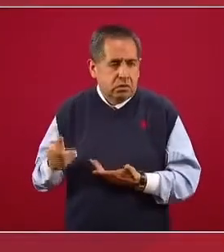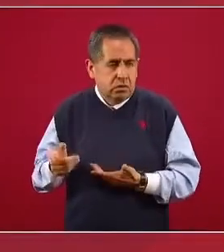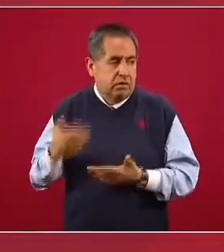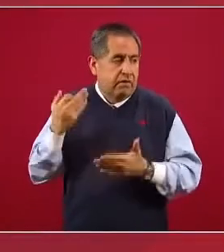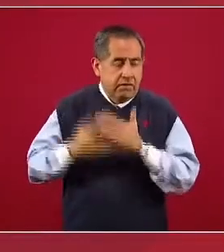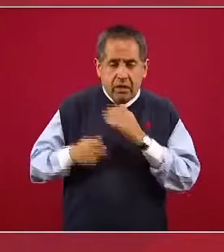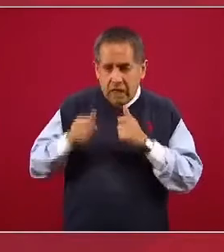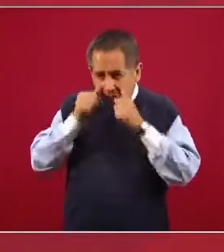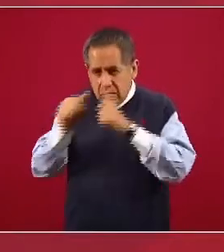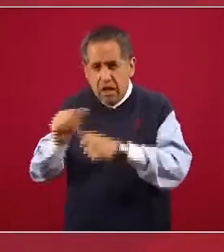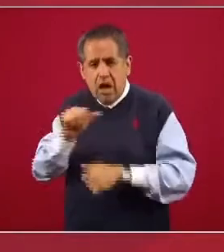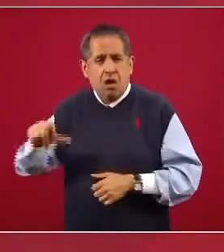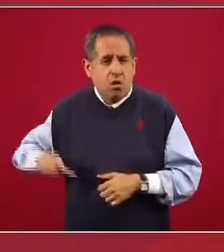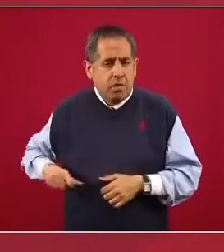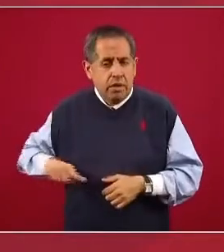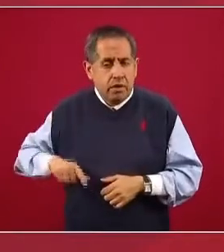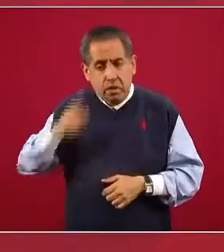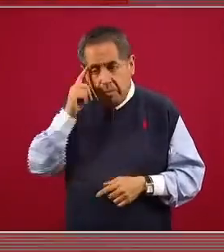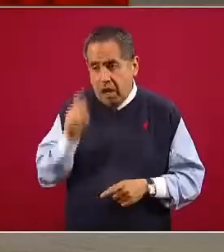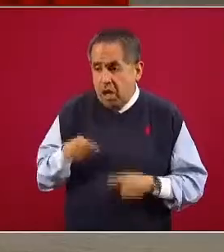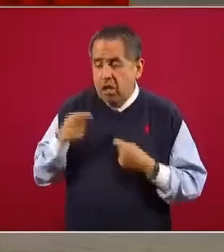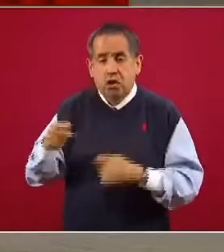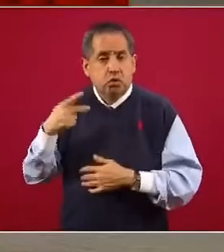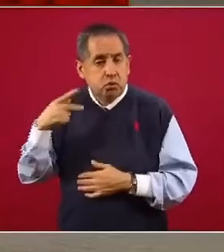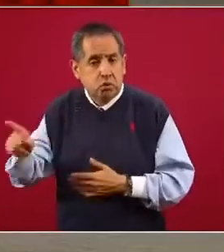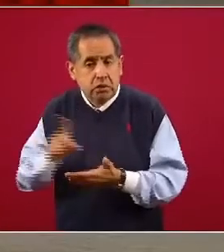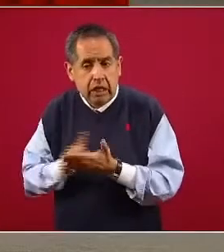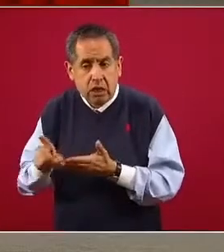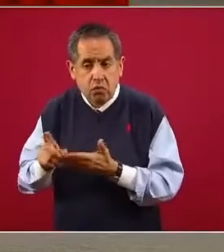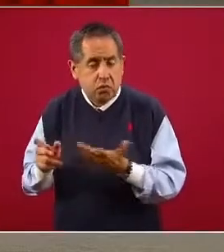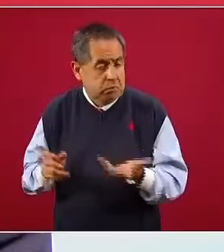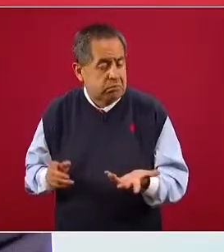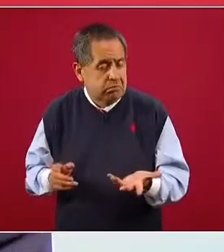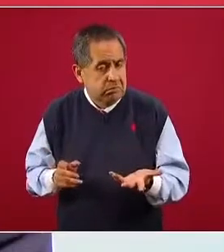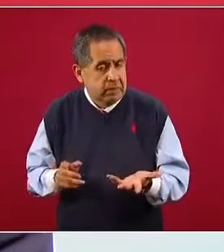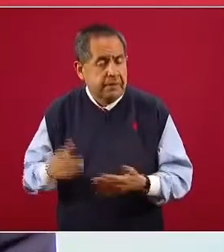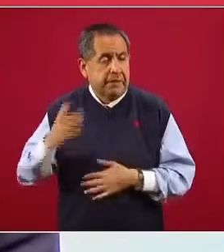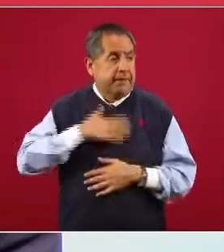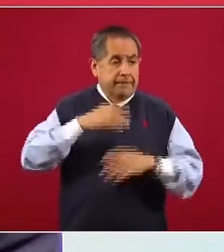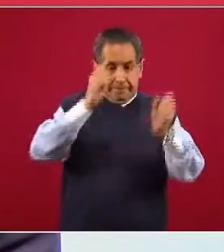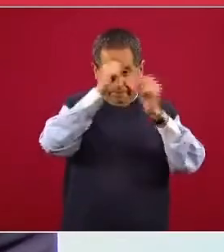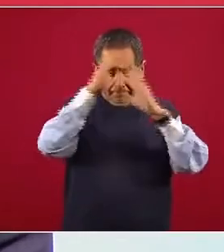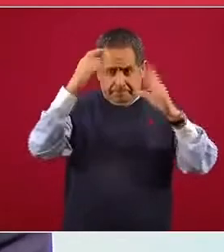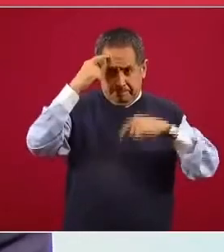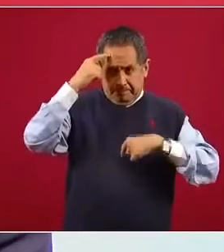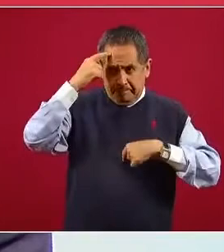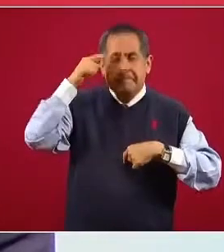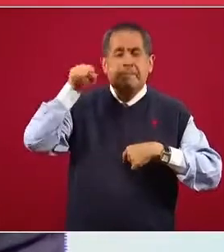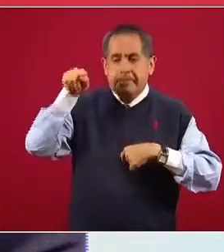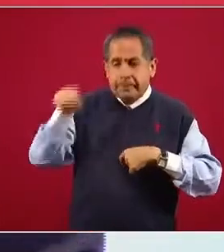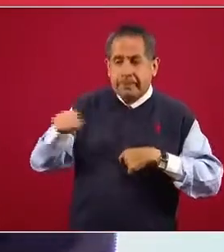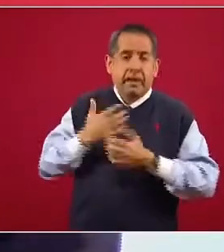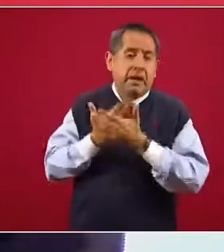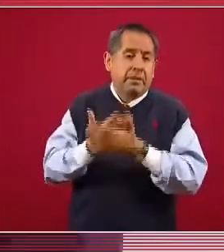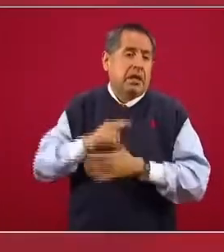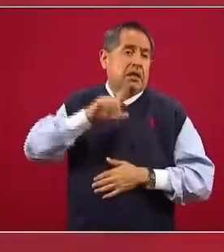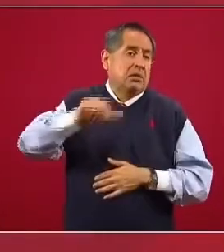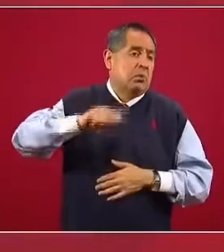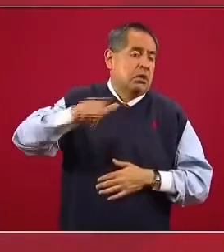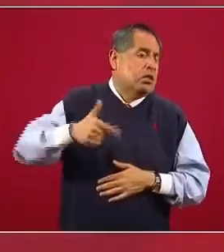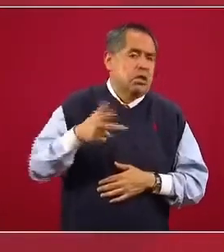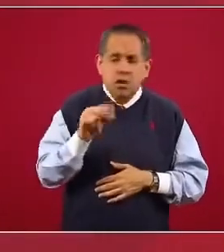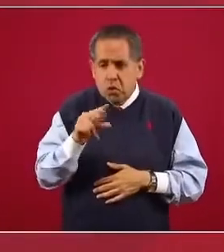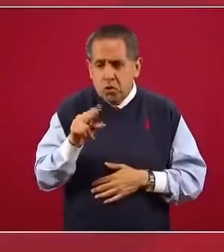de gobierno para garantizar sus derechos. Y nuestra visión es que no tenemos que esperar a que las